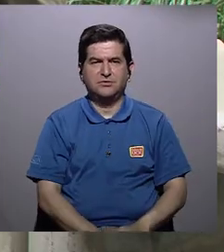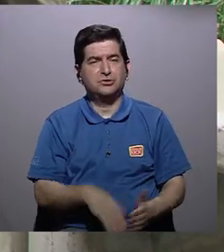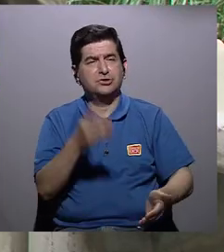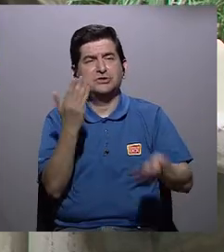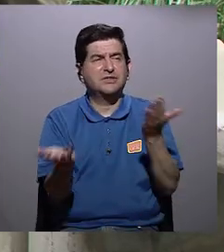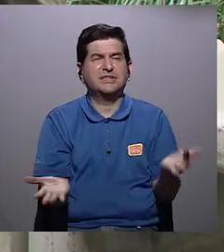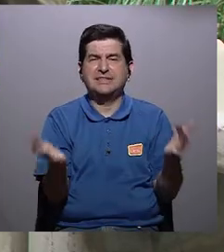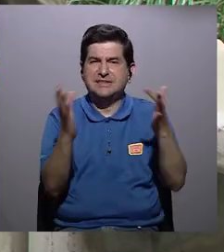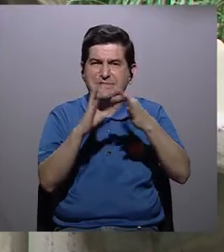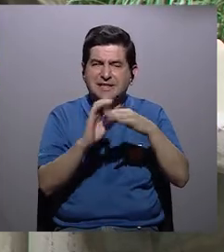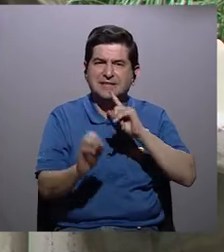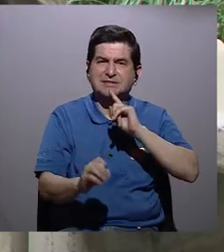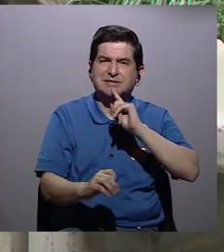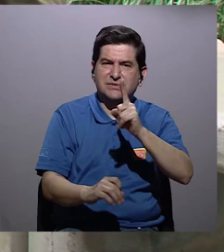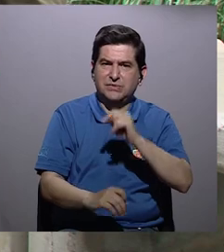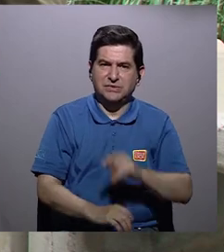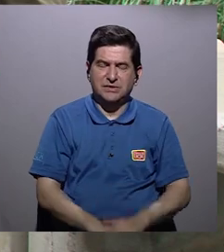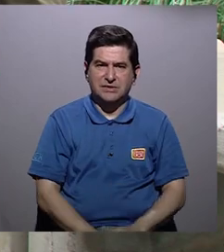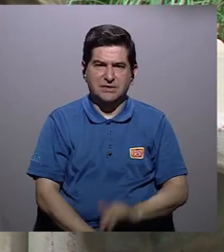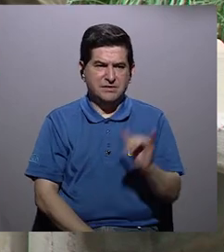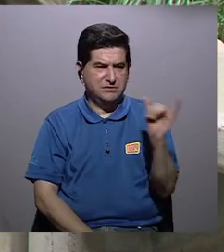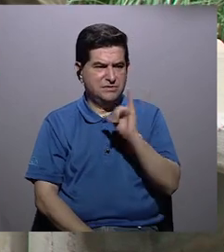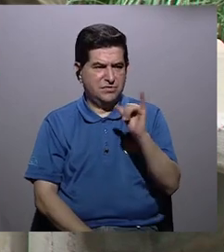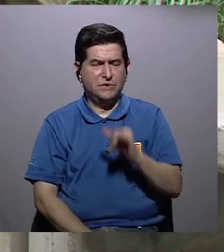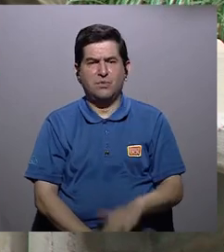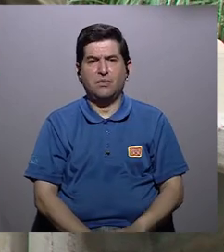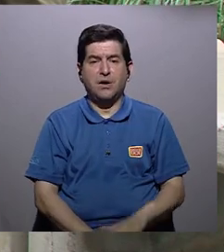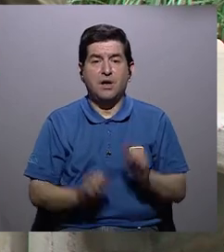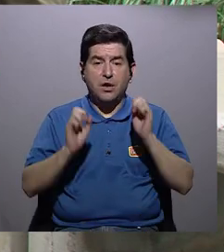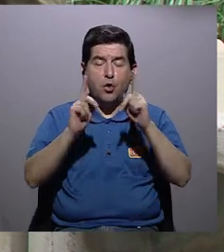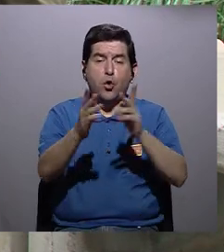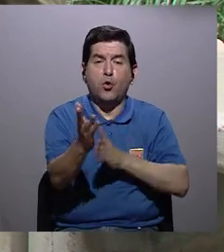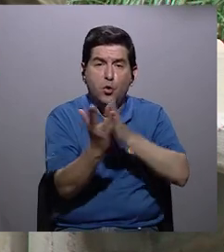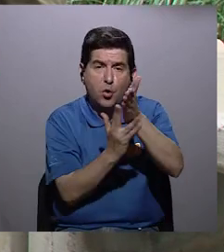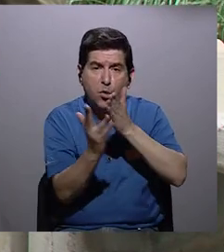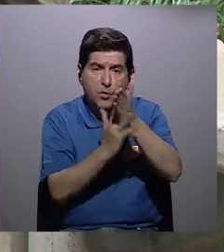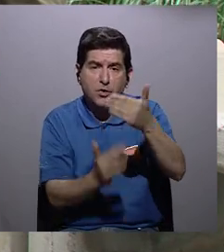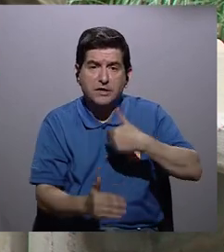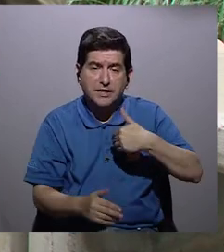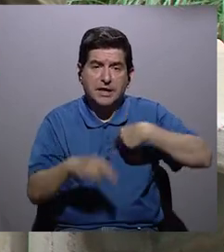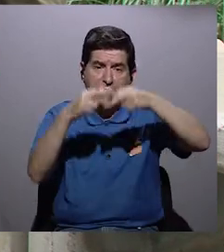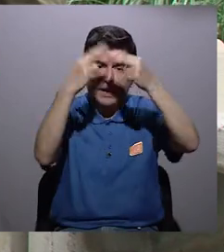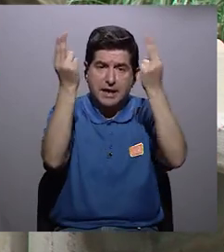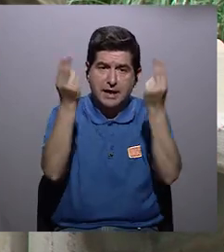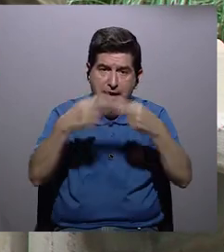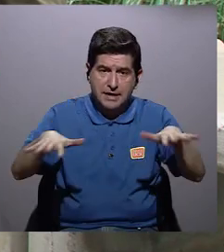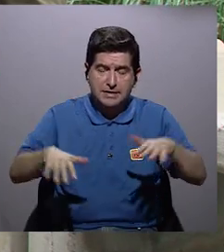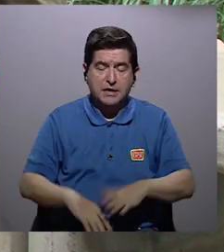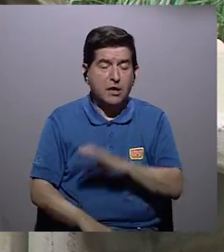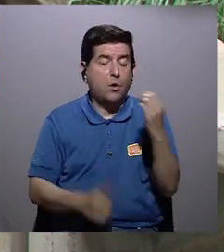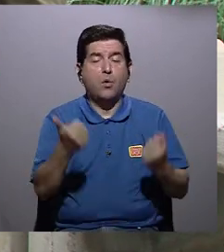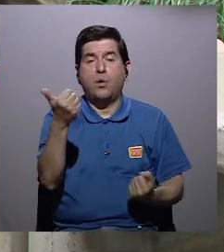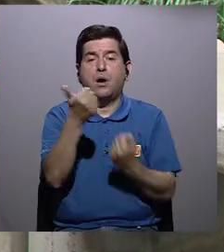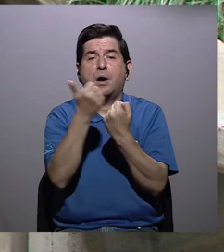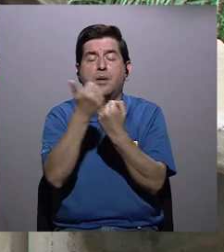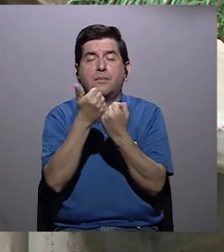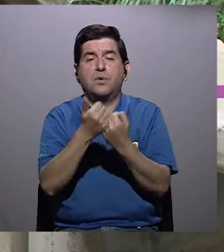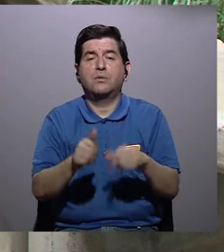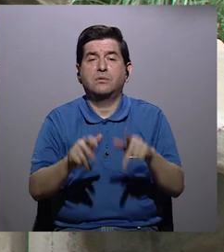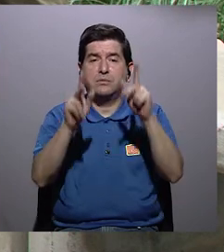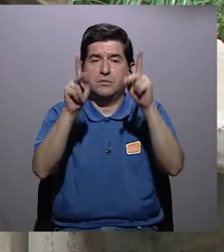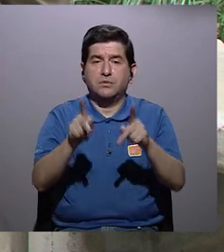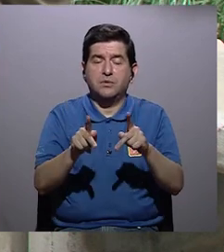ver de pronto con lo que usted mencionaba, también con las posibilidades de acceso que tienen a internet, la guía o el apoyo también de las